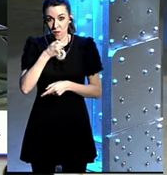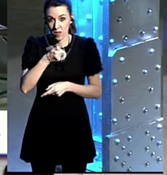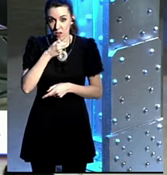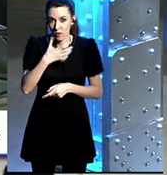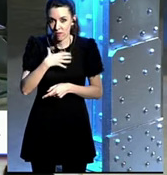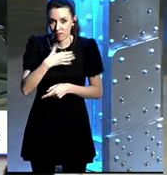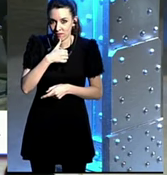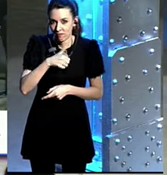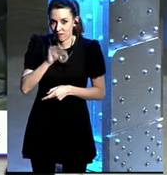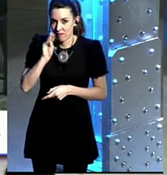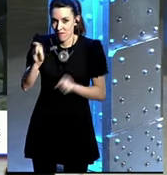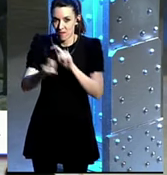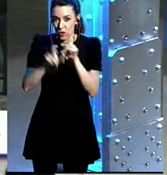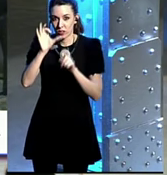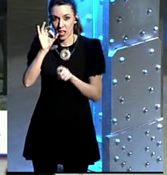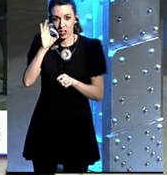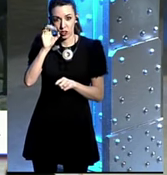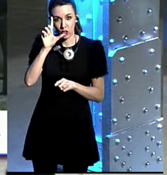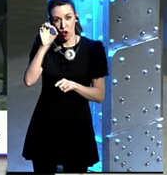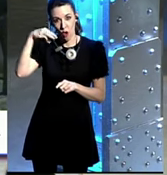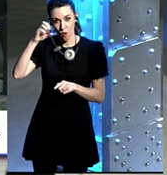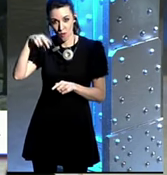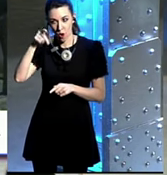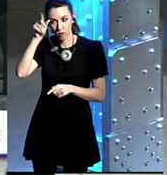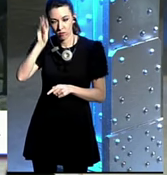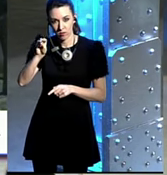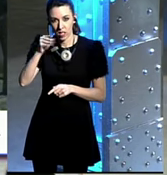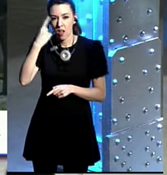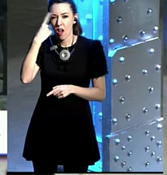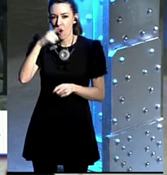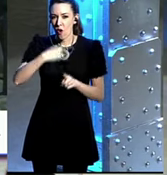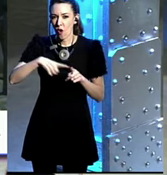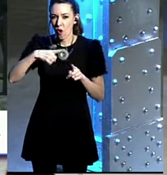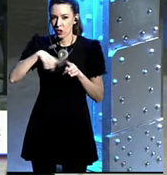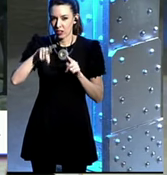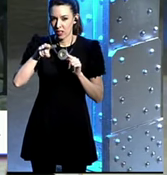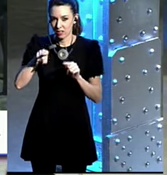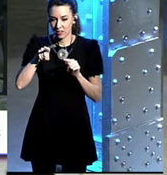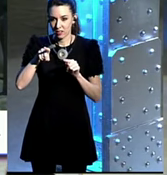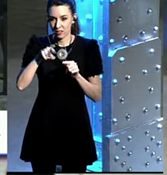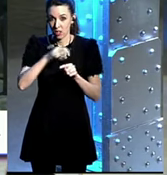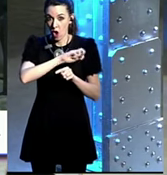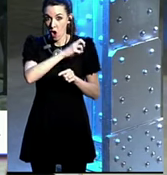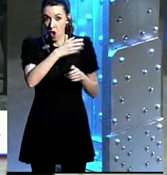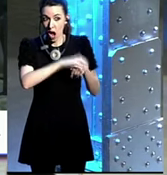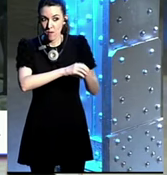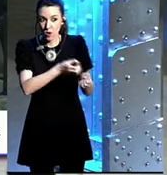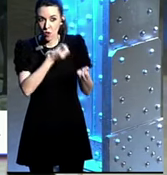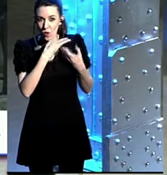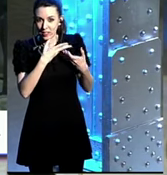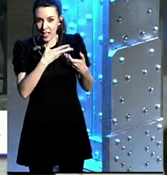me puedo resistir a hacerle una pregunta al señor Solomon. Sé cosas de usted que ninguno de mis amigos me hubiese